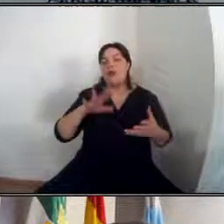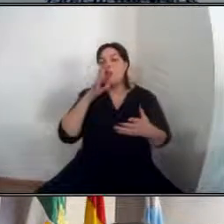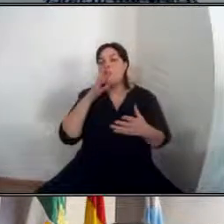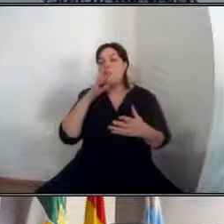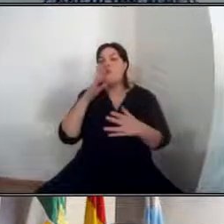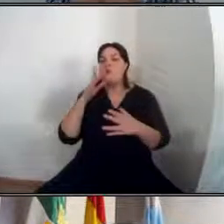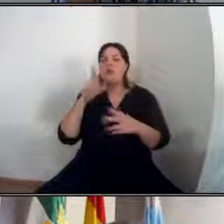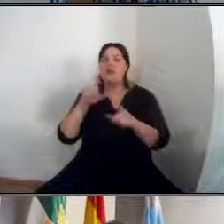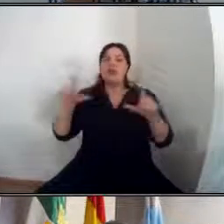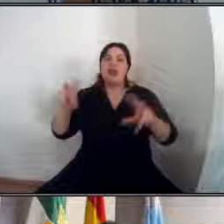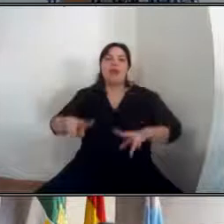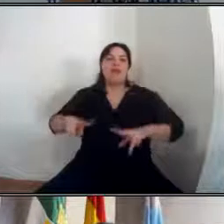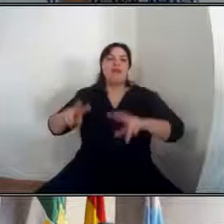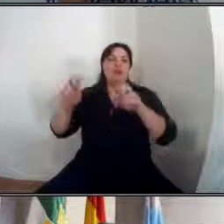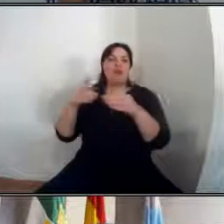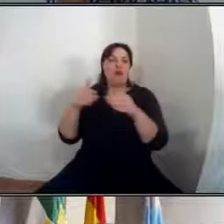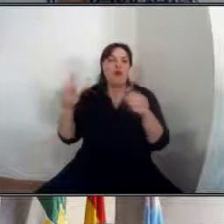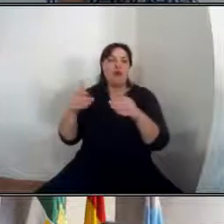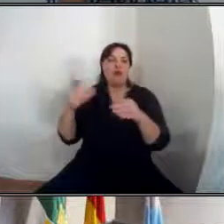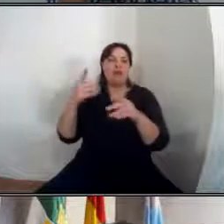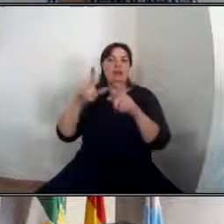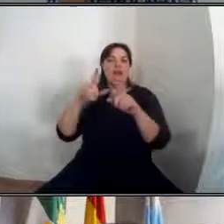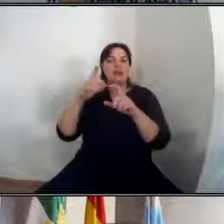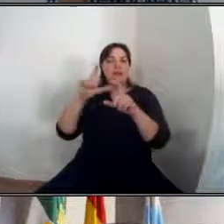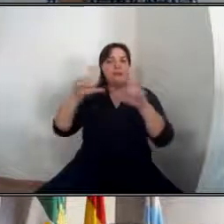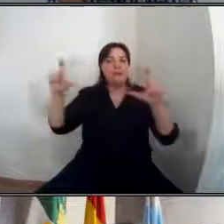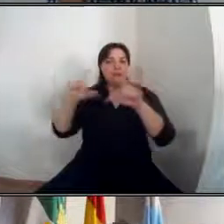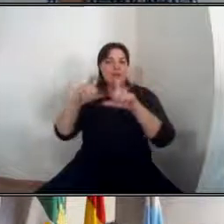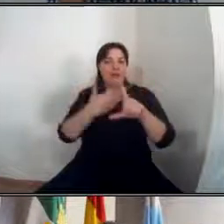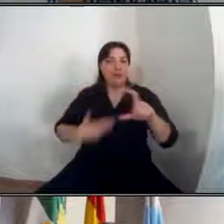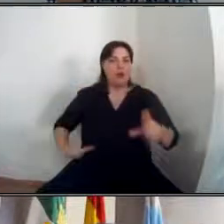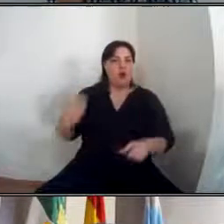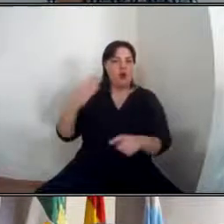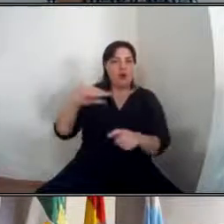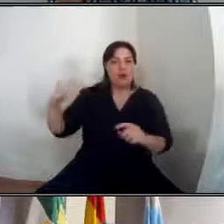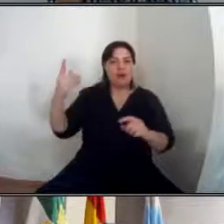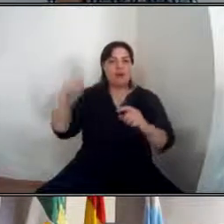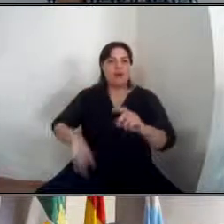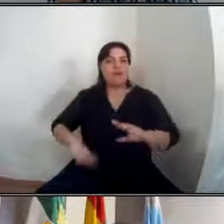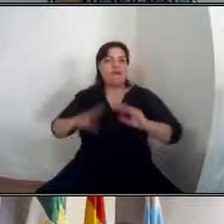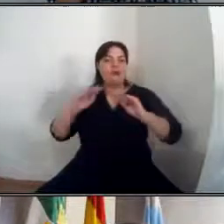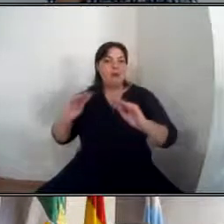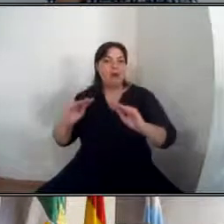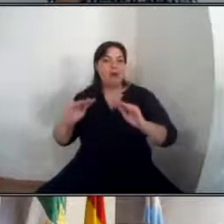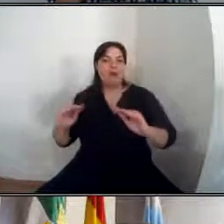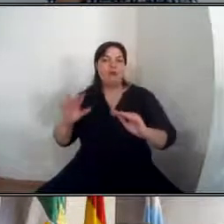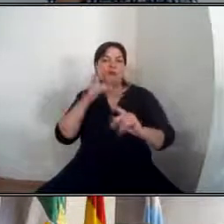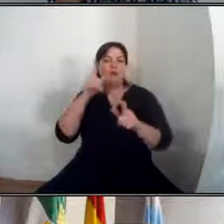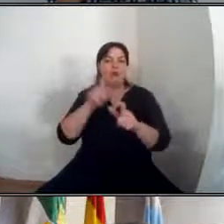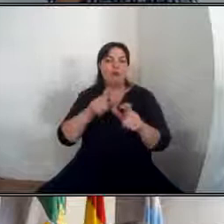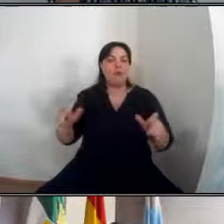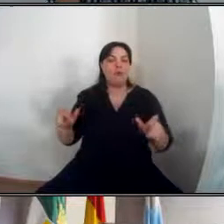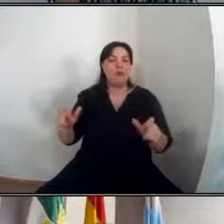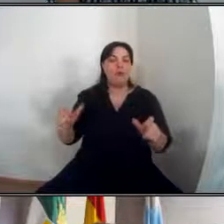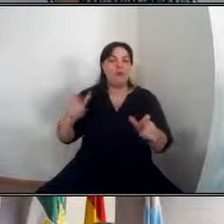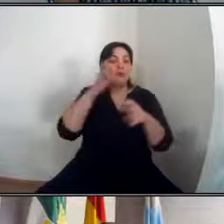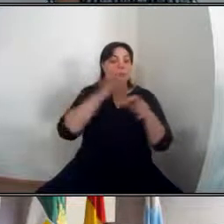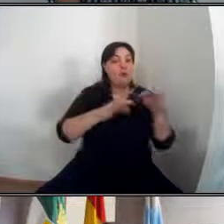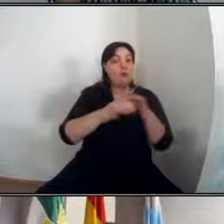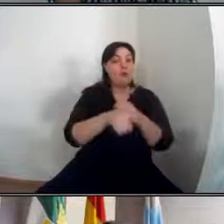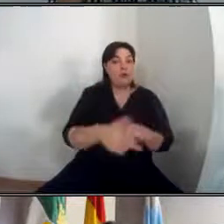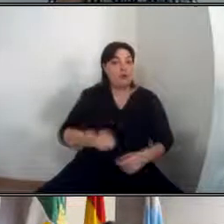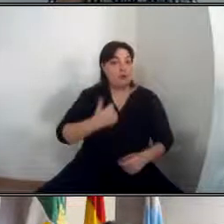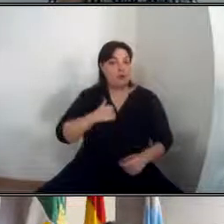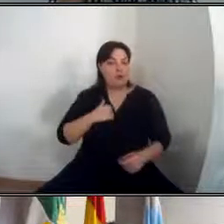emprendedores, jóvenes empresarios, la formación y la oportunidad para la población en el medio rural, los